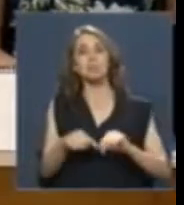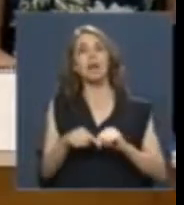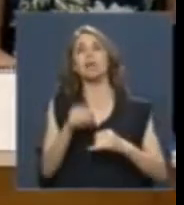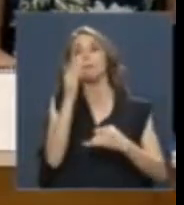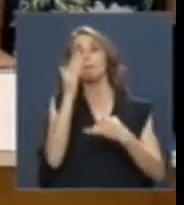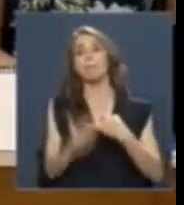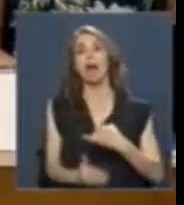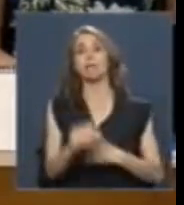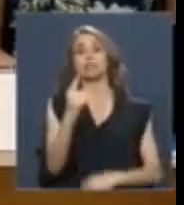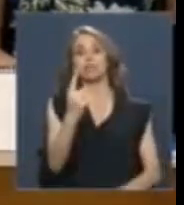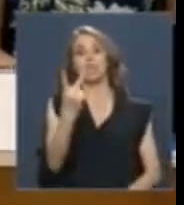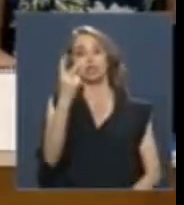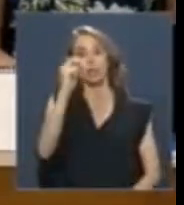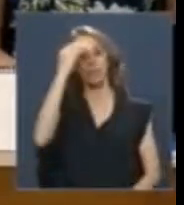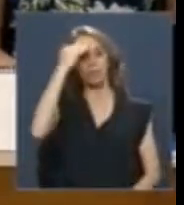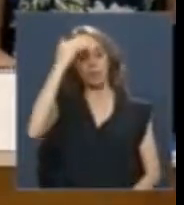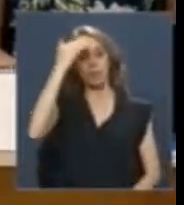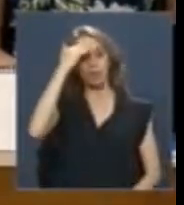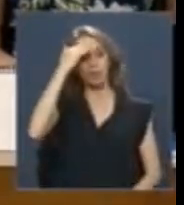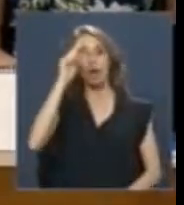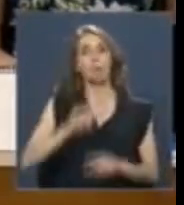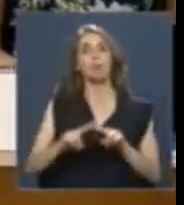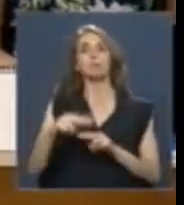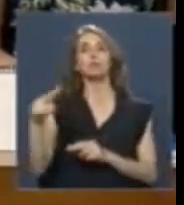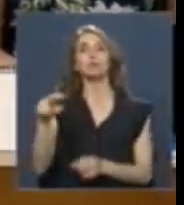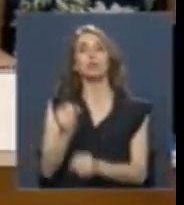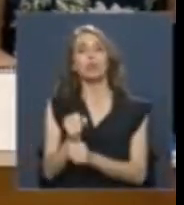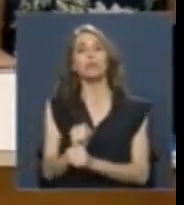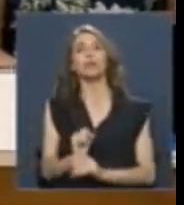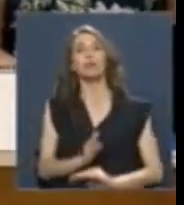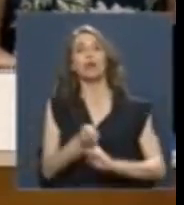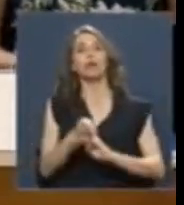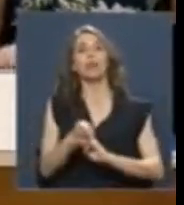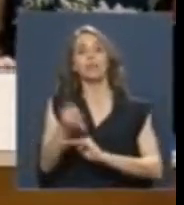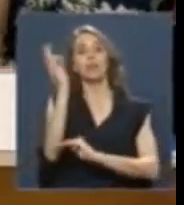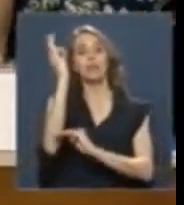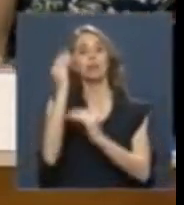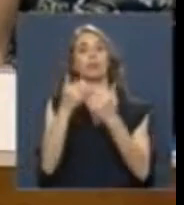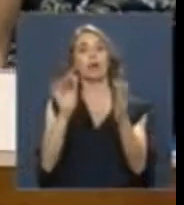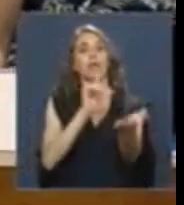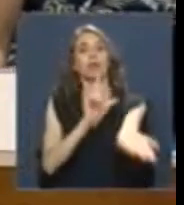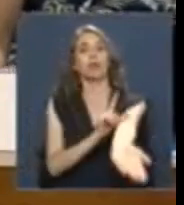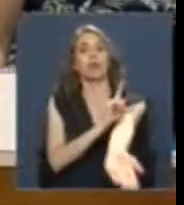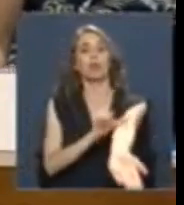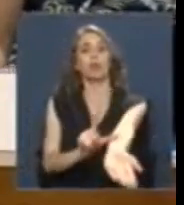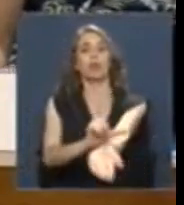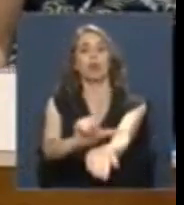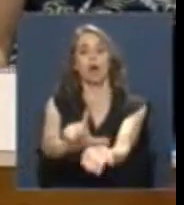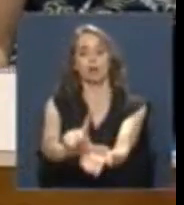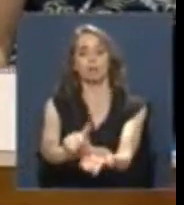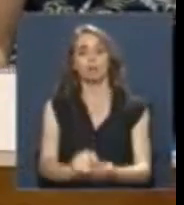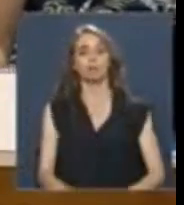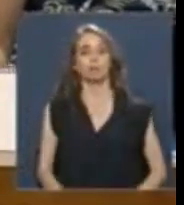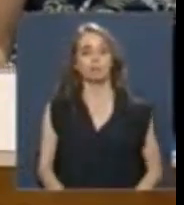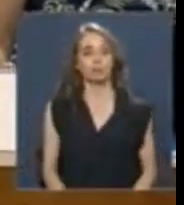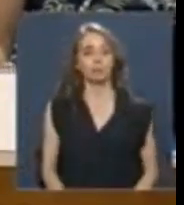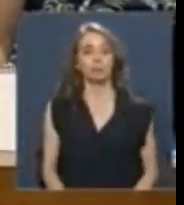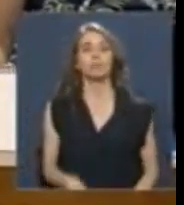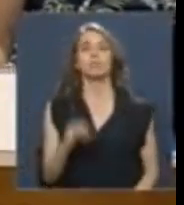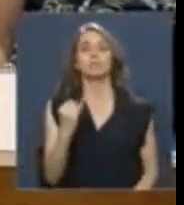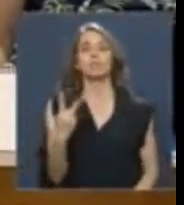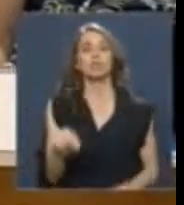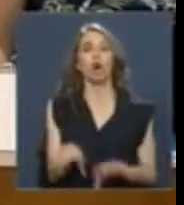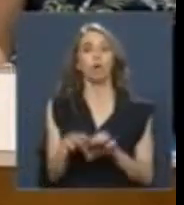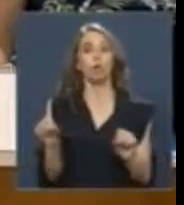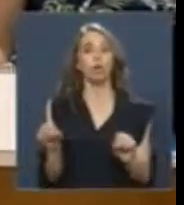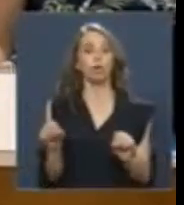a 120 días y para el desempeño del mandato podrá constituirse en cualquier lugar del territorio nacional. ¿Habría